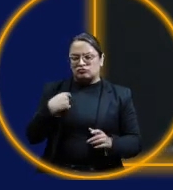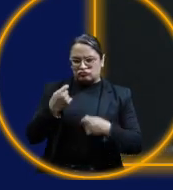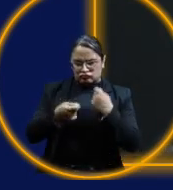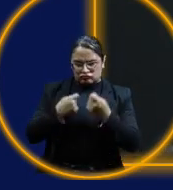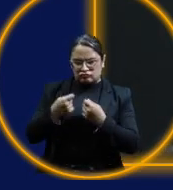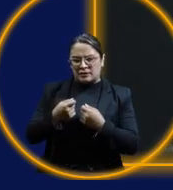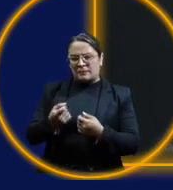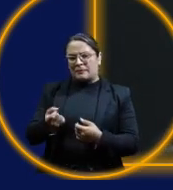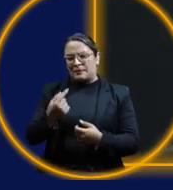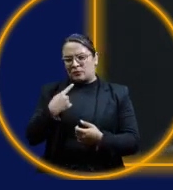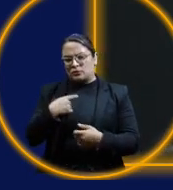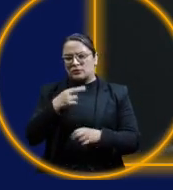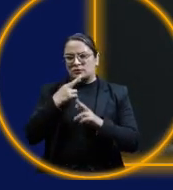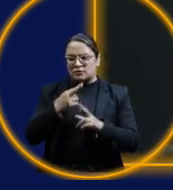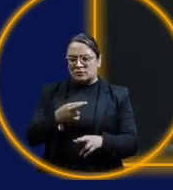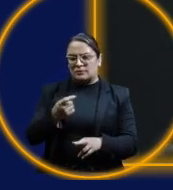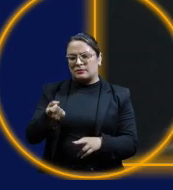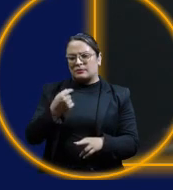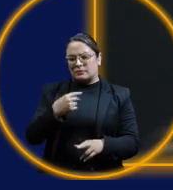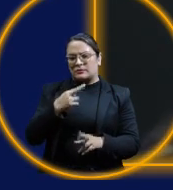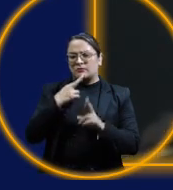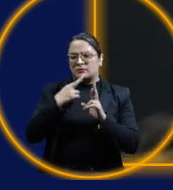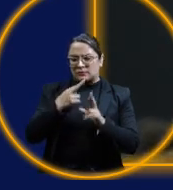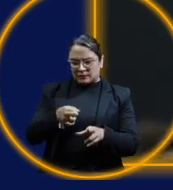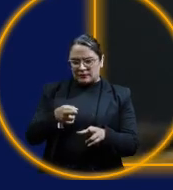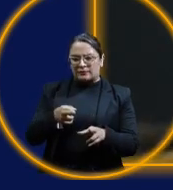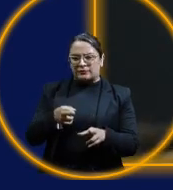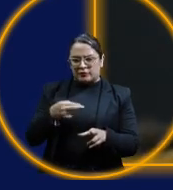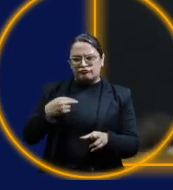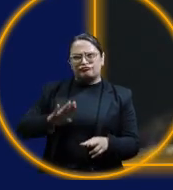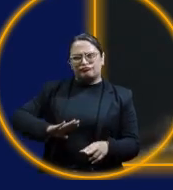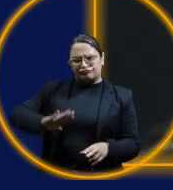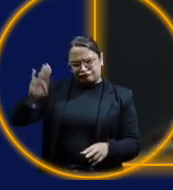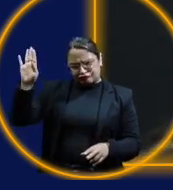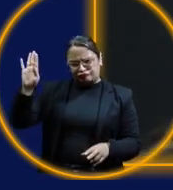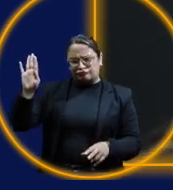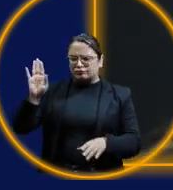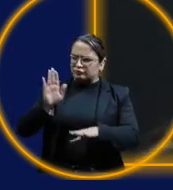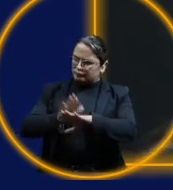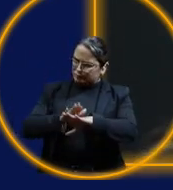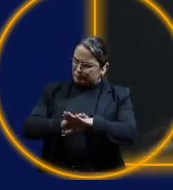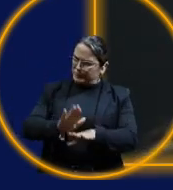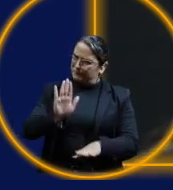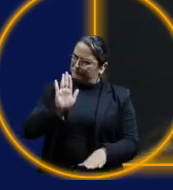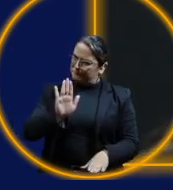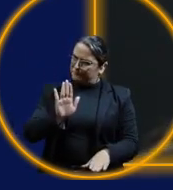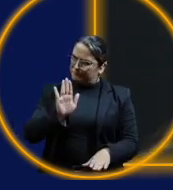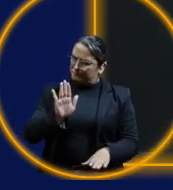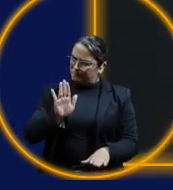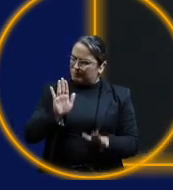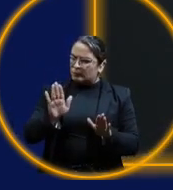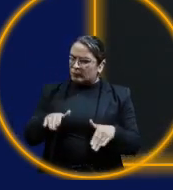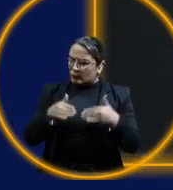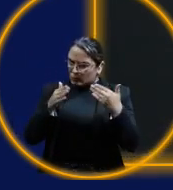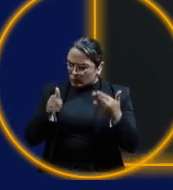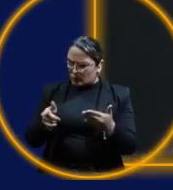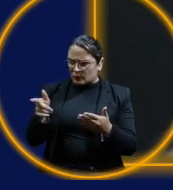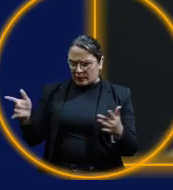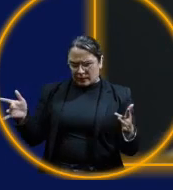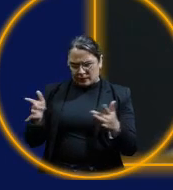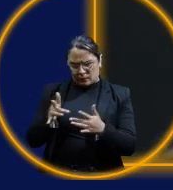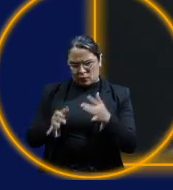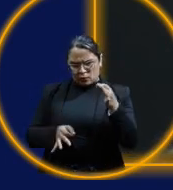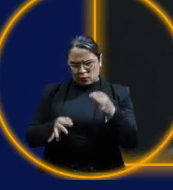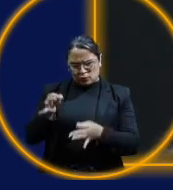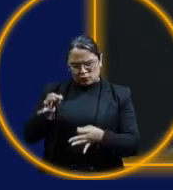preguntas y respuestas Y estaba con toda la gente de deí levanté la mano ahí Y di un momento un segundo Cómo es que esto es justo